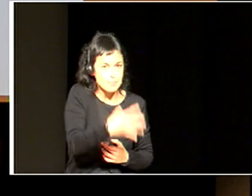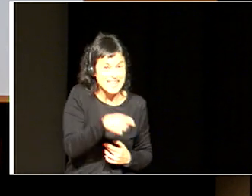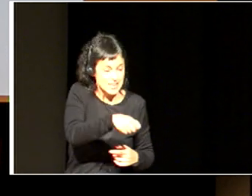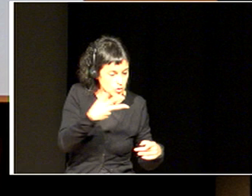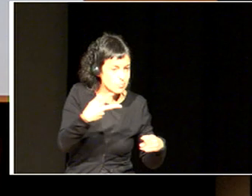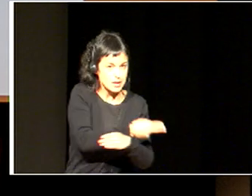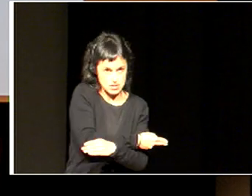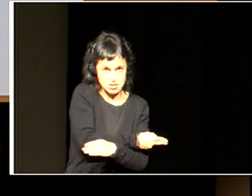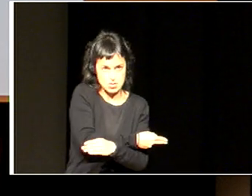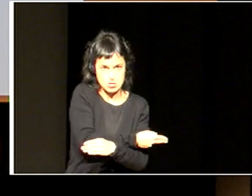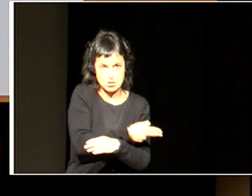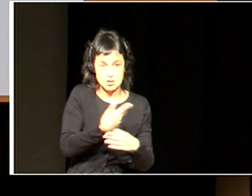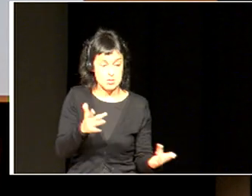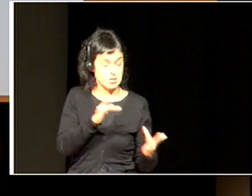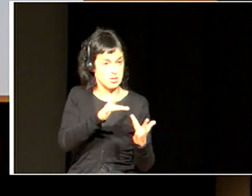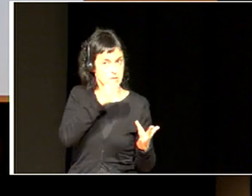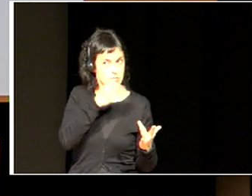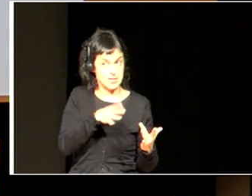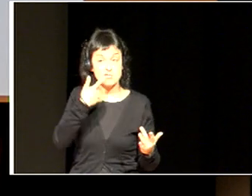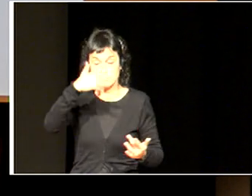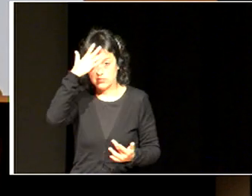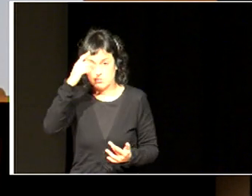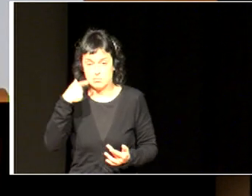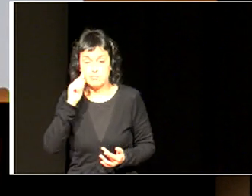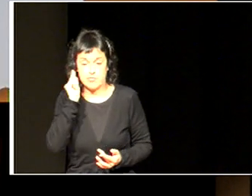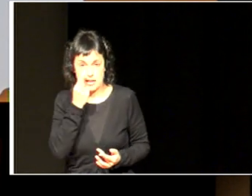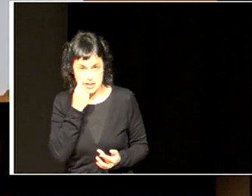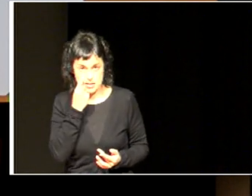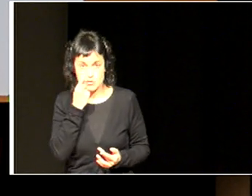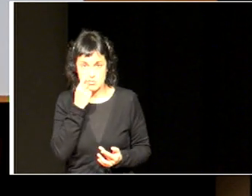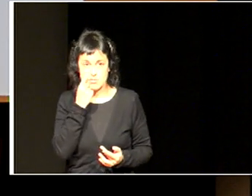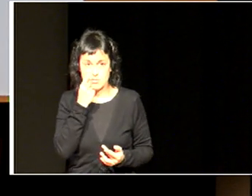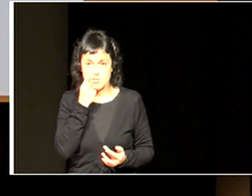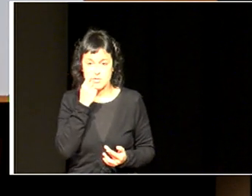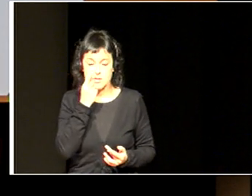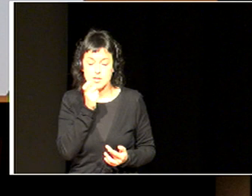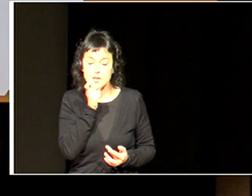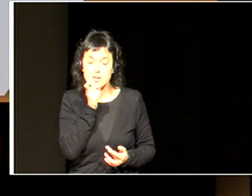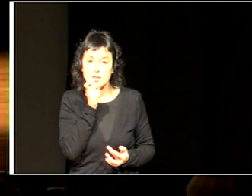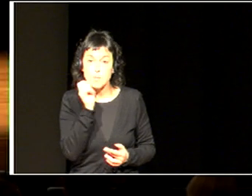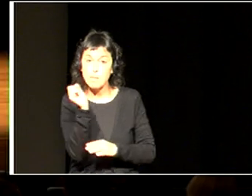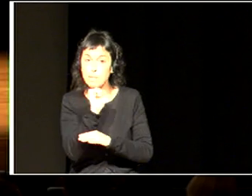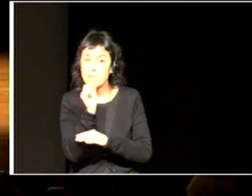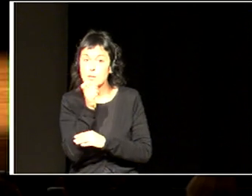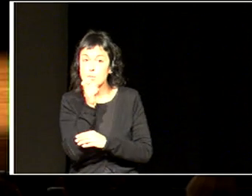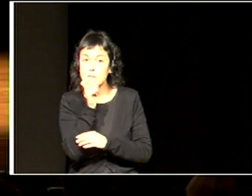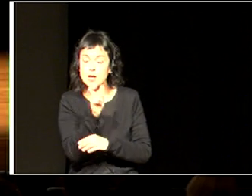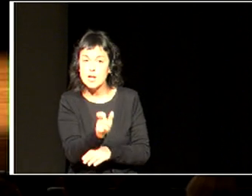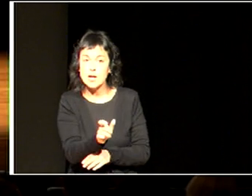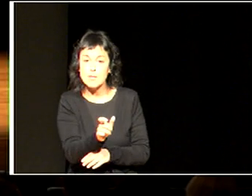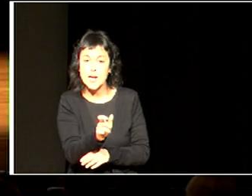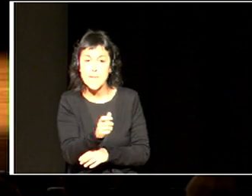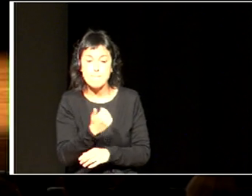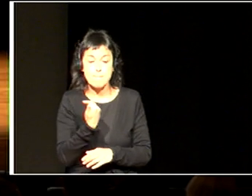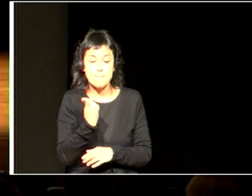tanto desde el buen trato fijaos cómo es el idioma castellano que tiene el verbo maltratar pero no existe el verbo bien